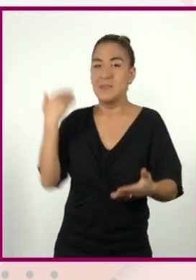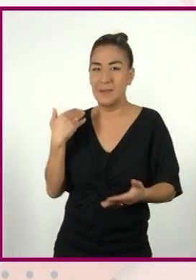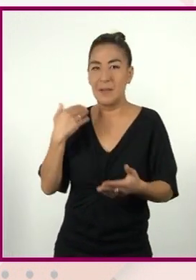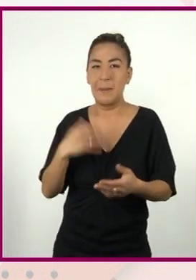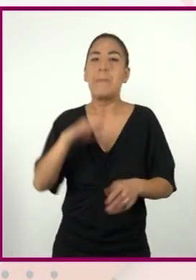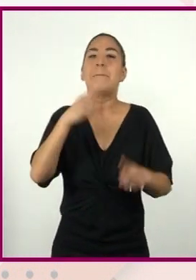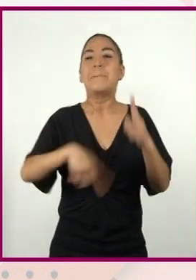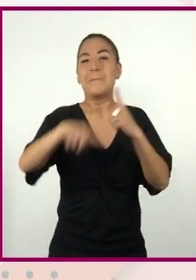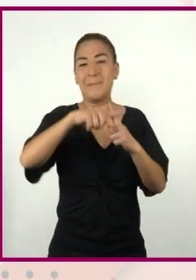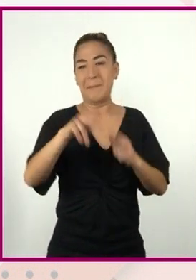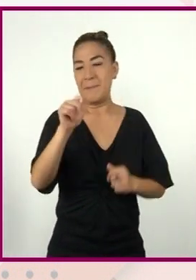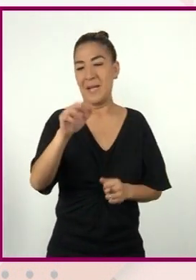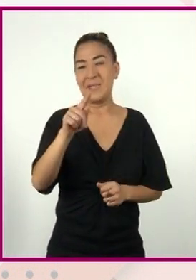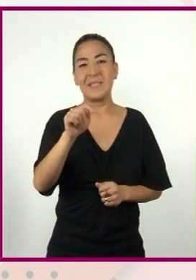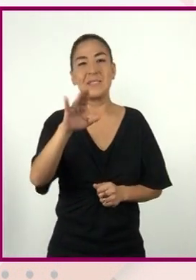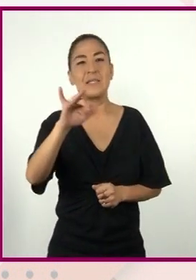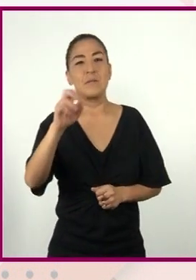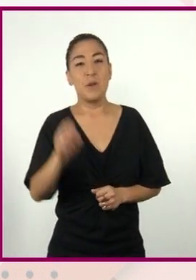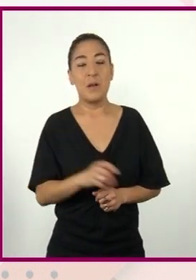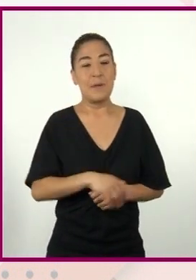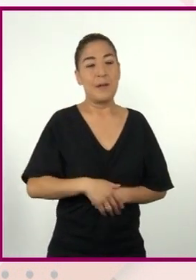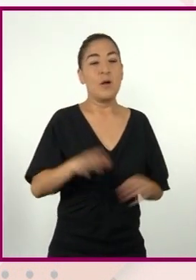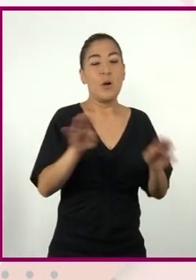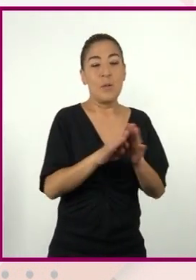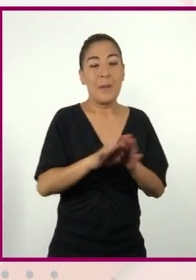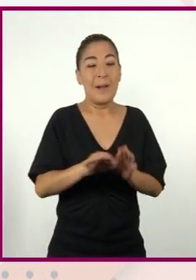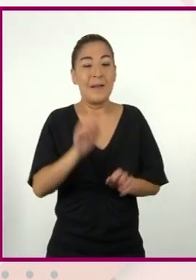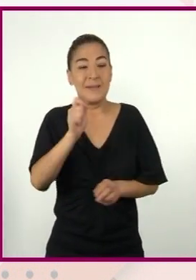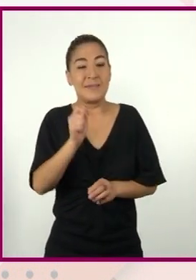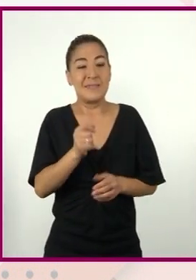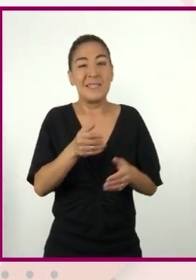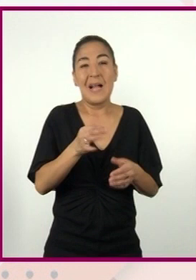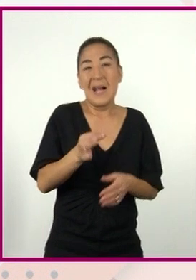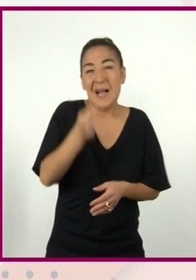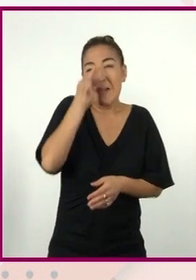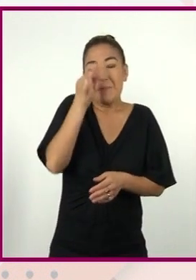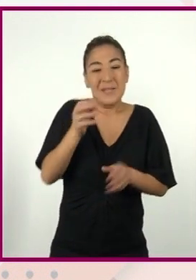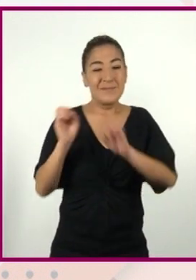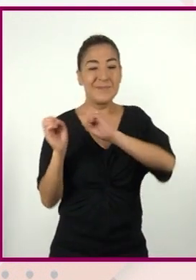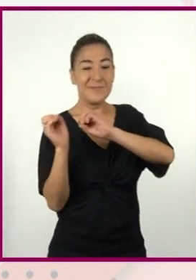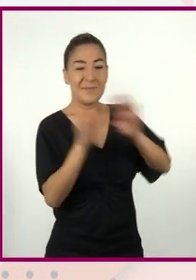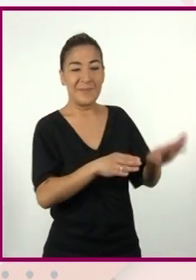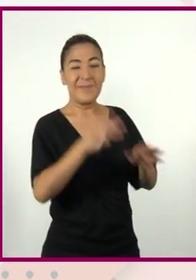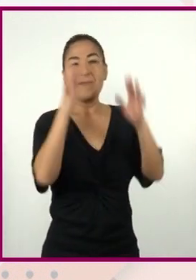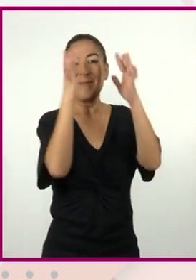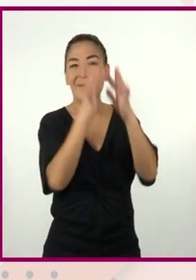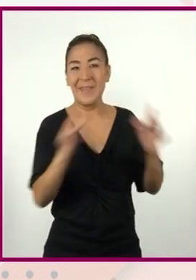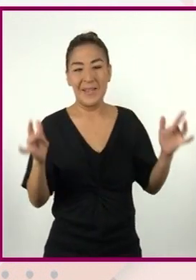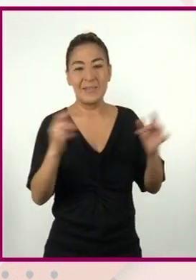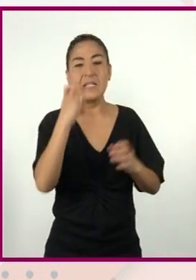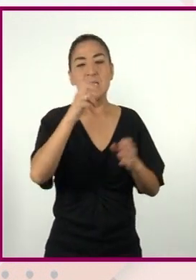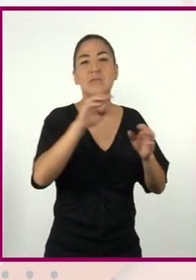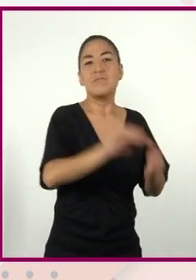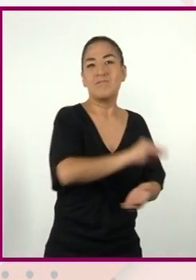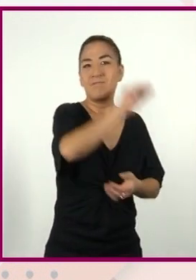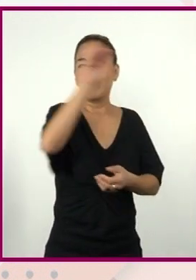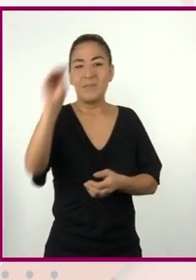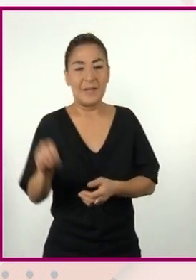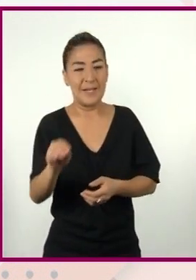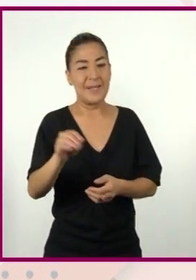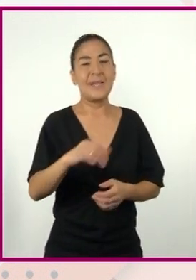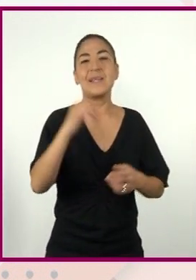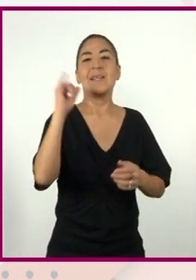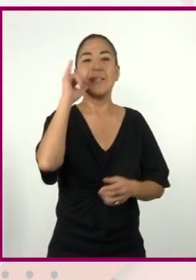participio. Apenas hubo abandonado Francia en 1920, se dirigió a Italia, donde comenzó a